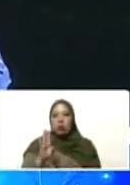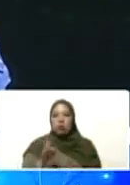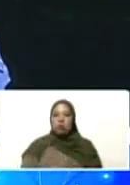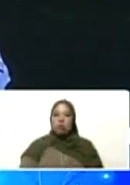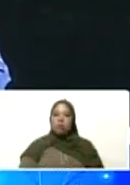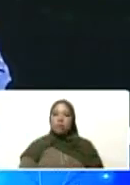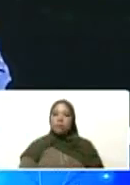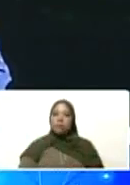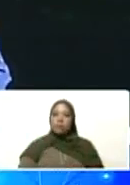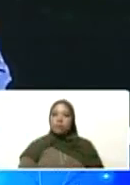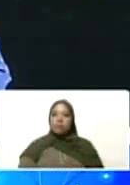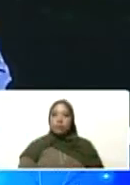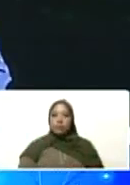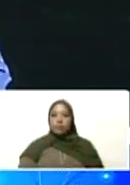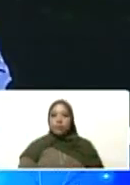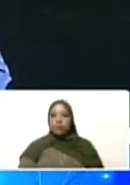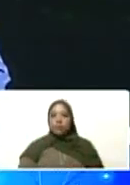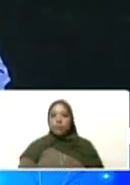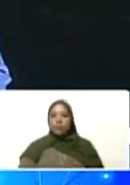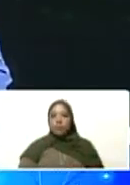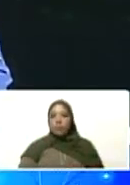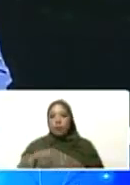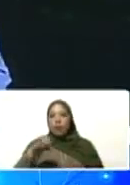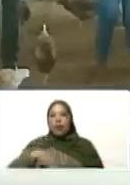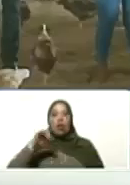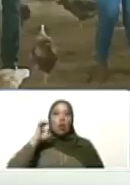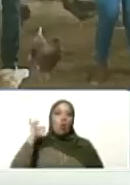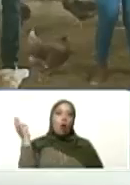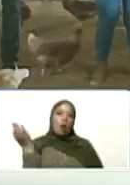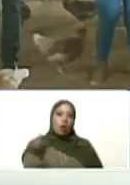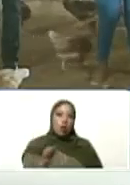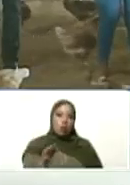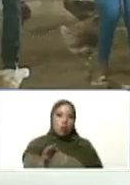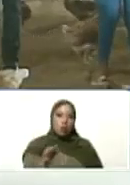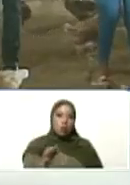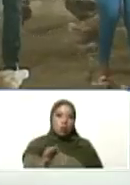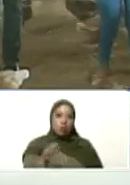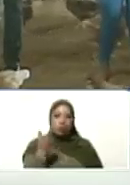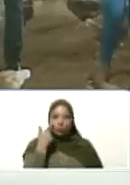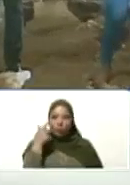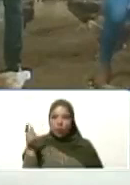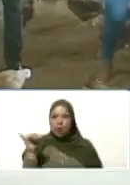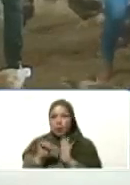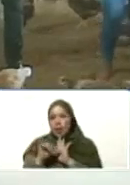directo al estado Guárico. Aquí mismo,